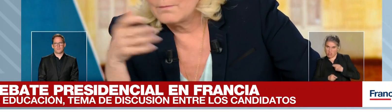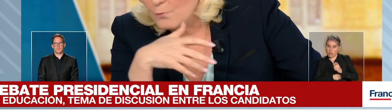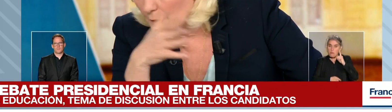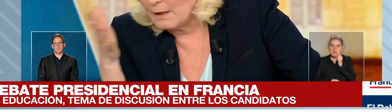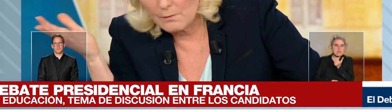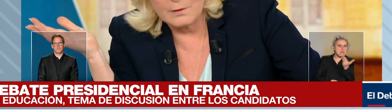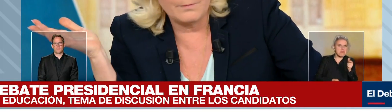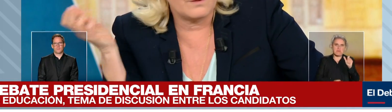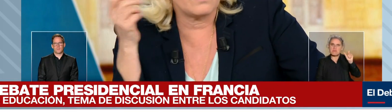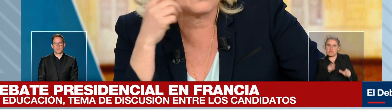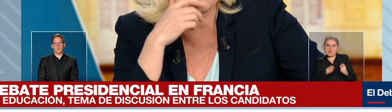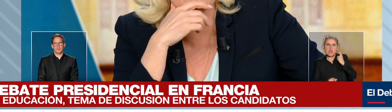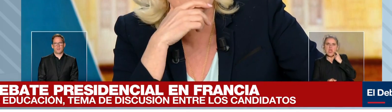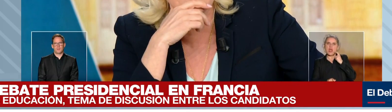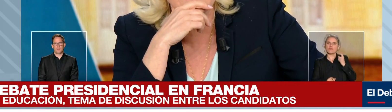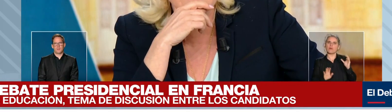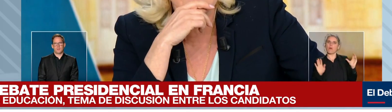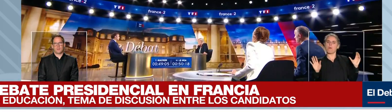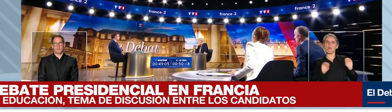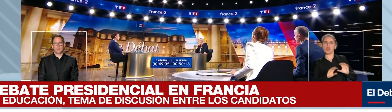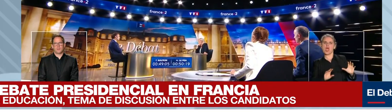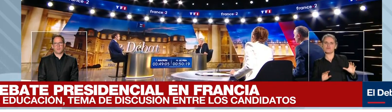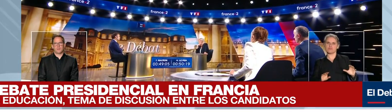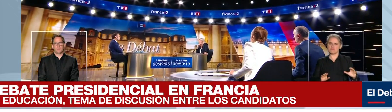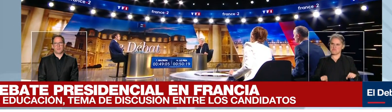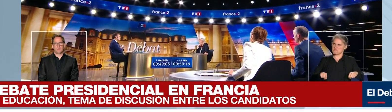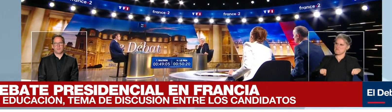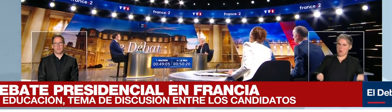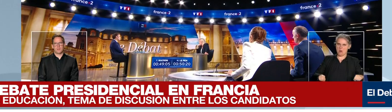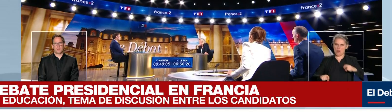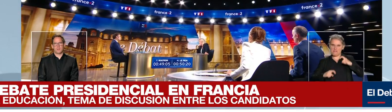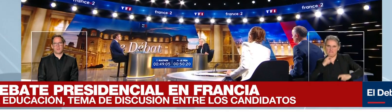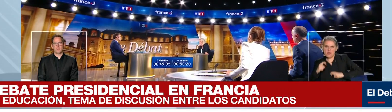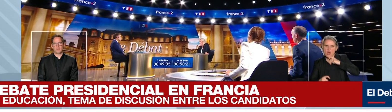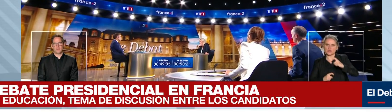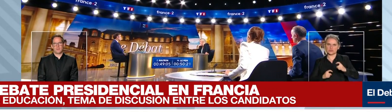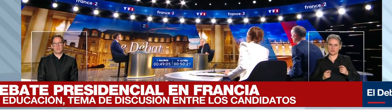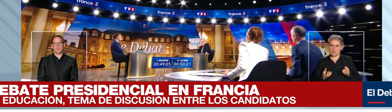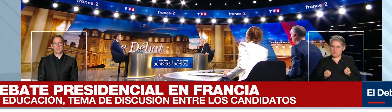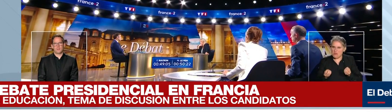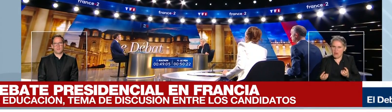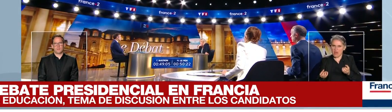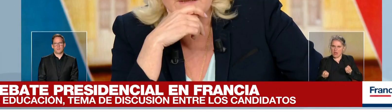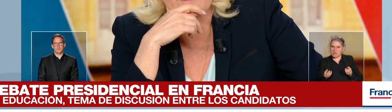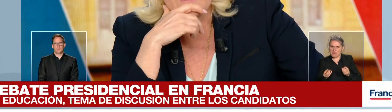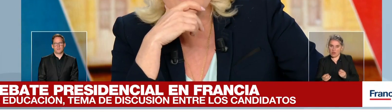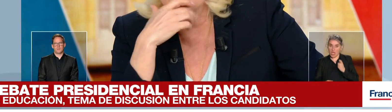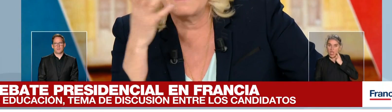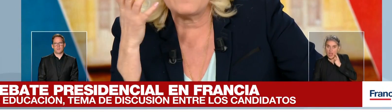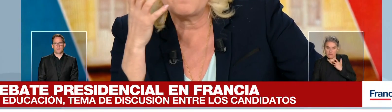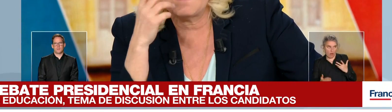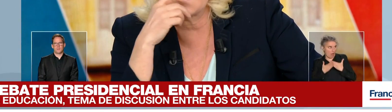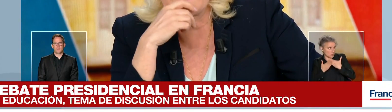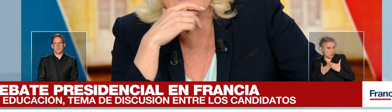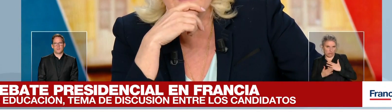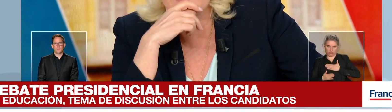algunos individuos a los que se les permite ser nocivos para el resto de la clase. A veces destruyen